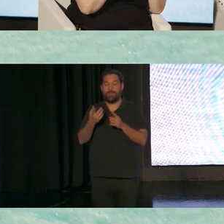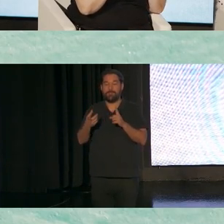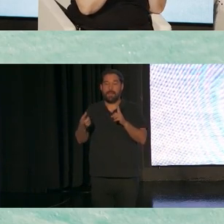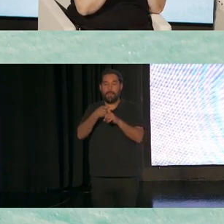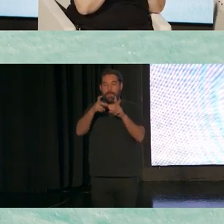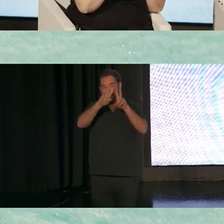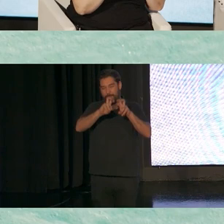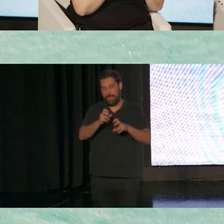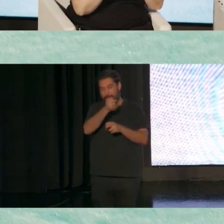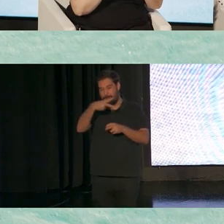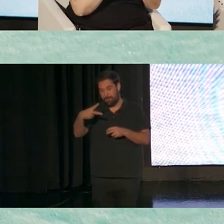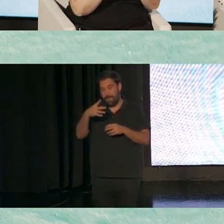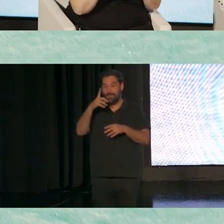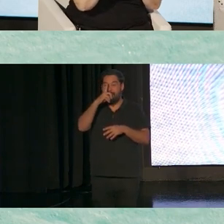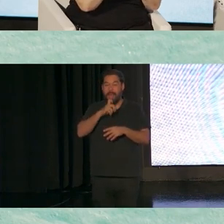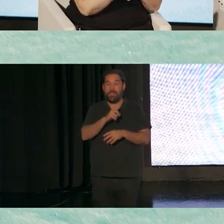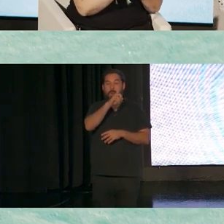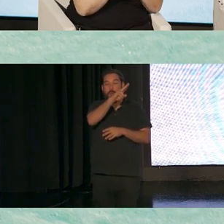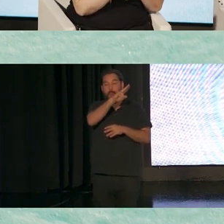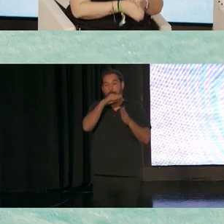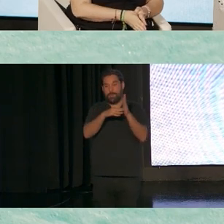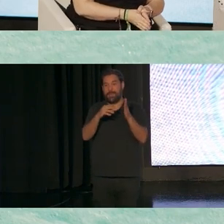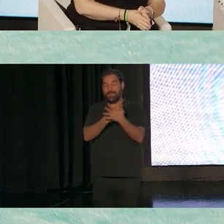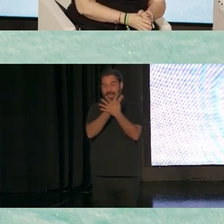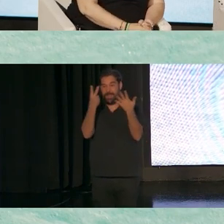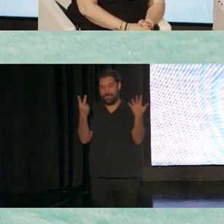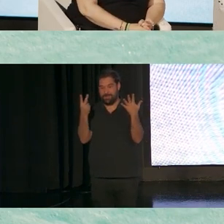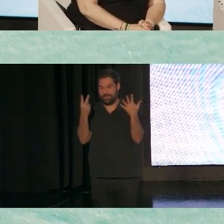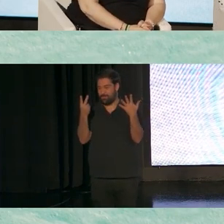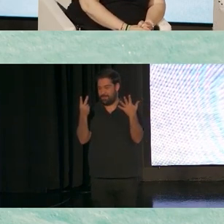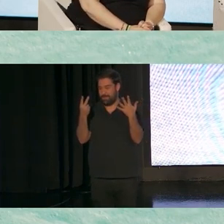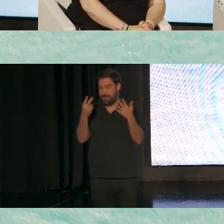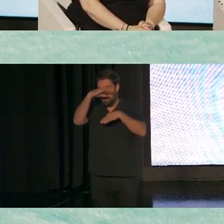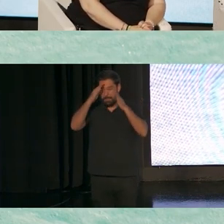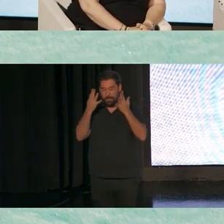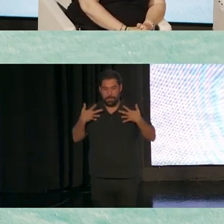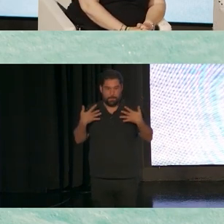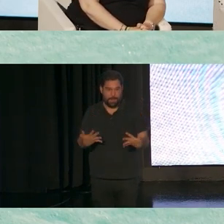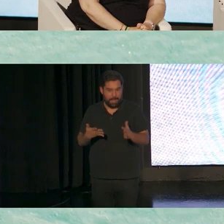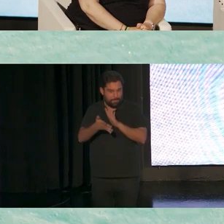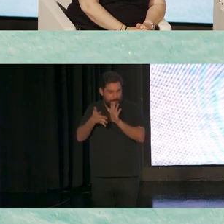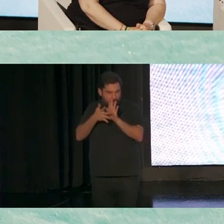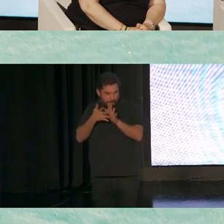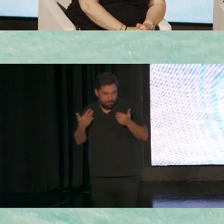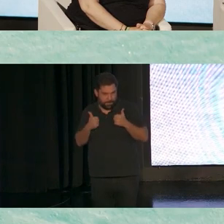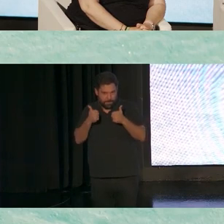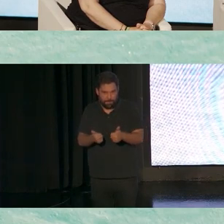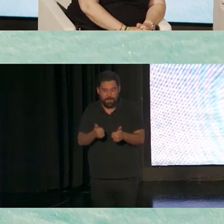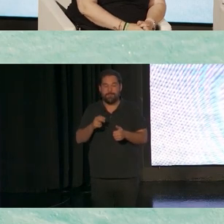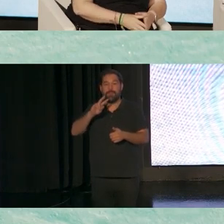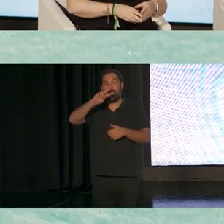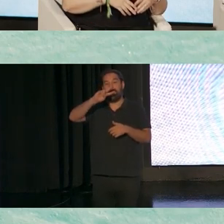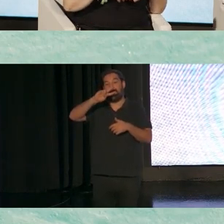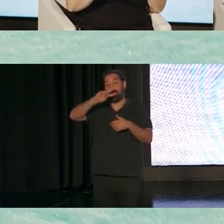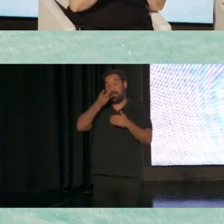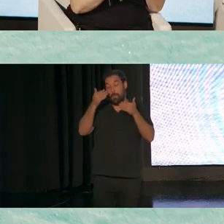de 2017 bueno temprana empezó al mes superrápido empezamos en la segunda sesión eh